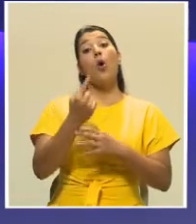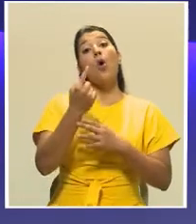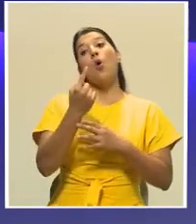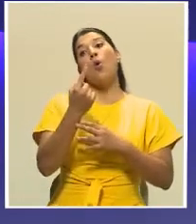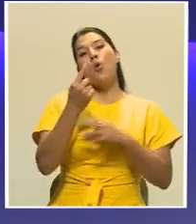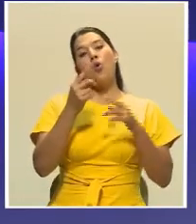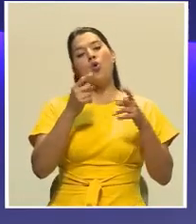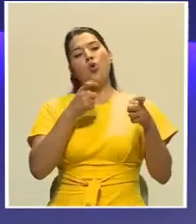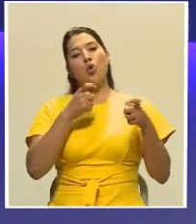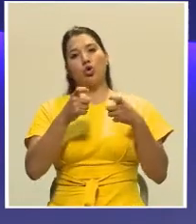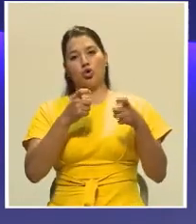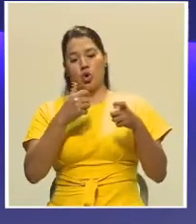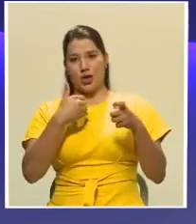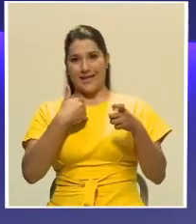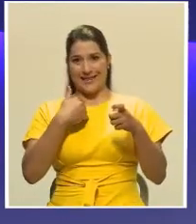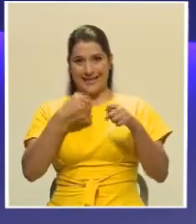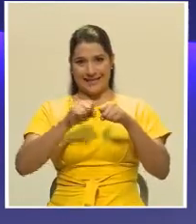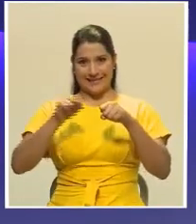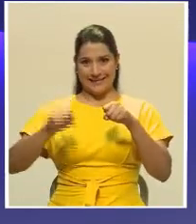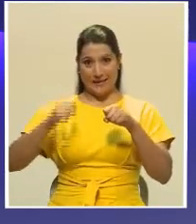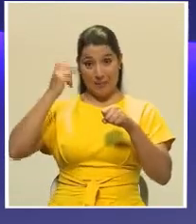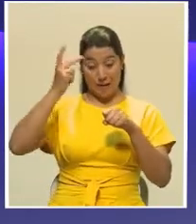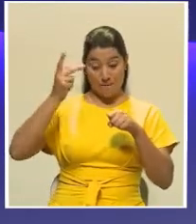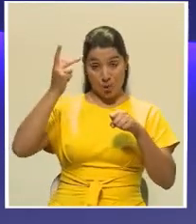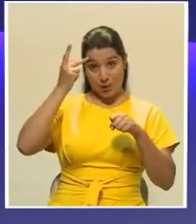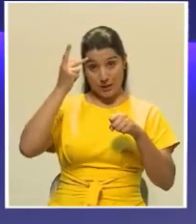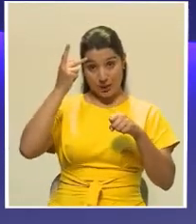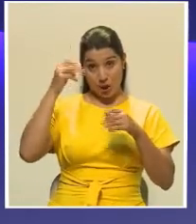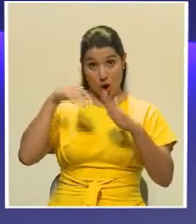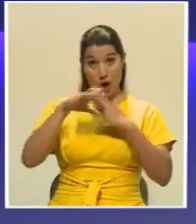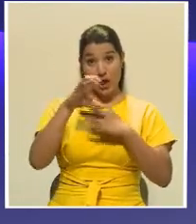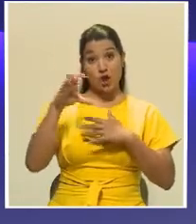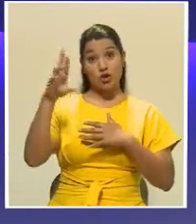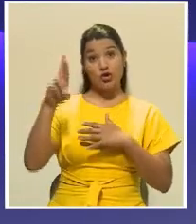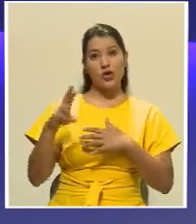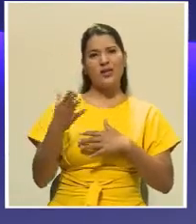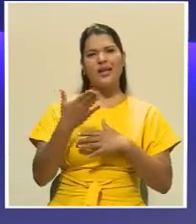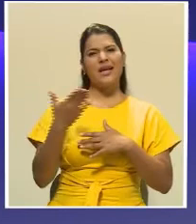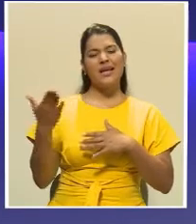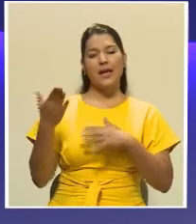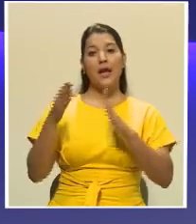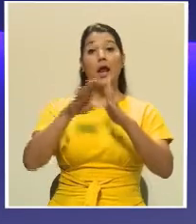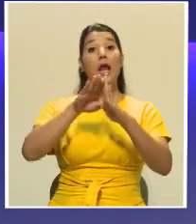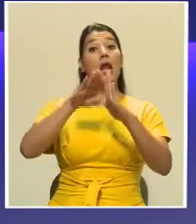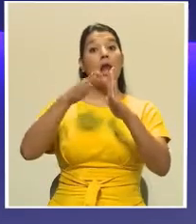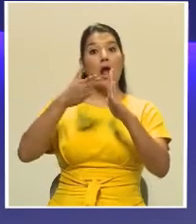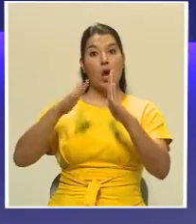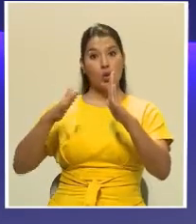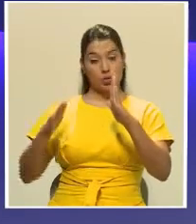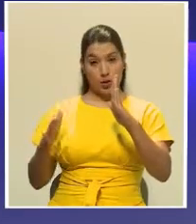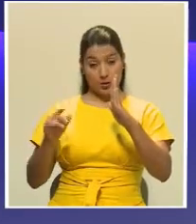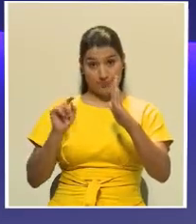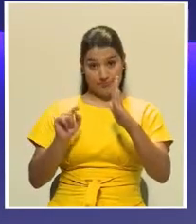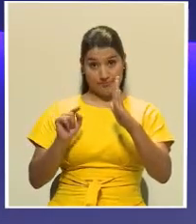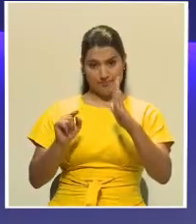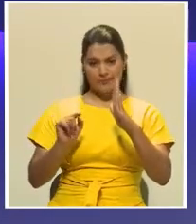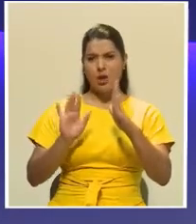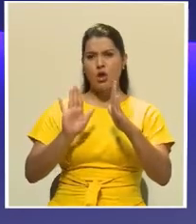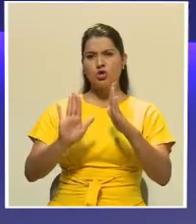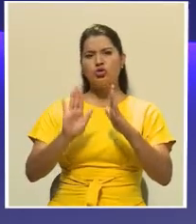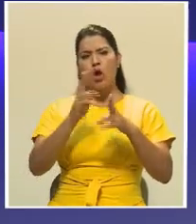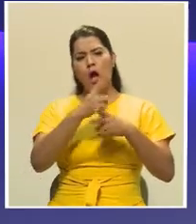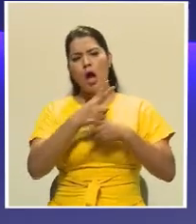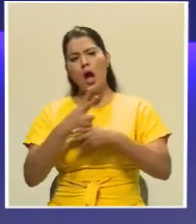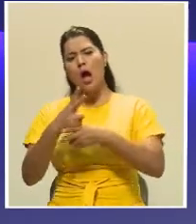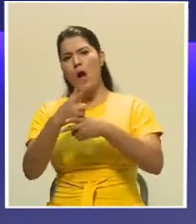el sistema político costarricense es la Contraloría General de la República. Sus